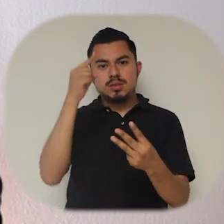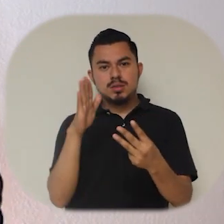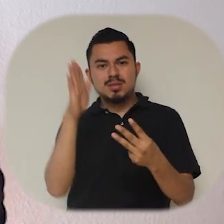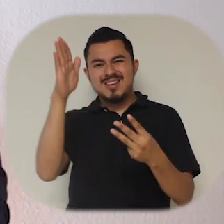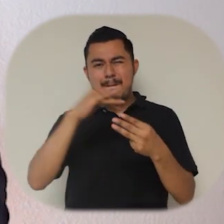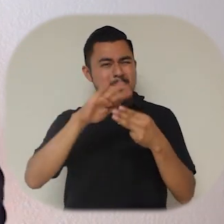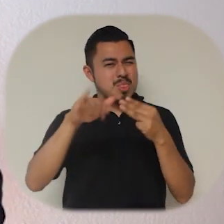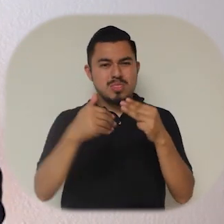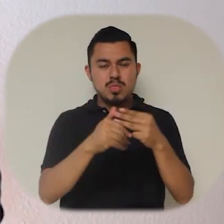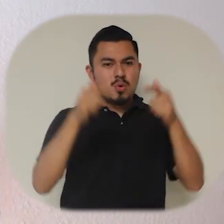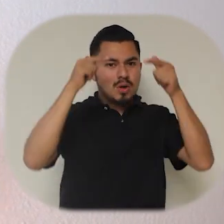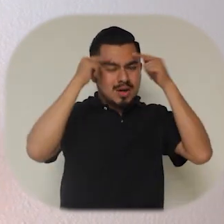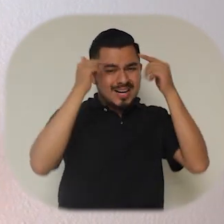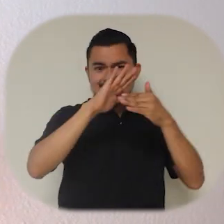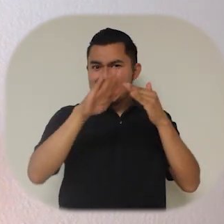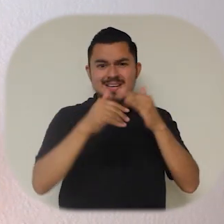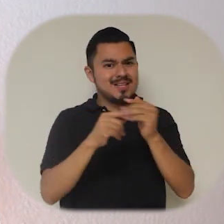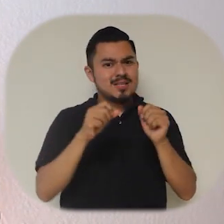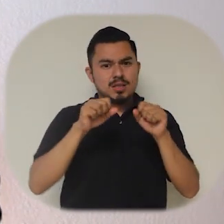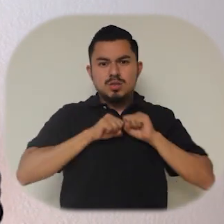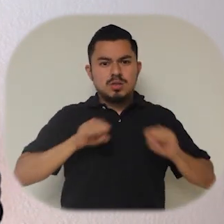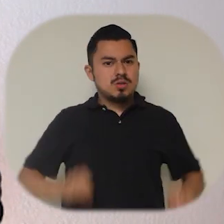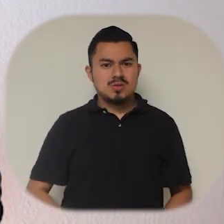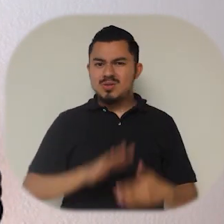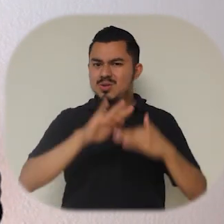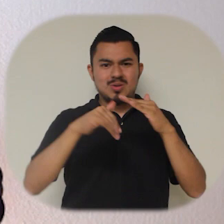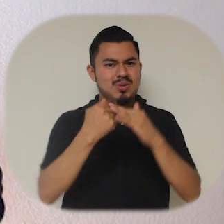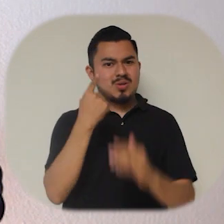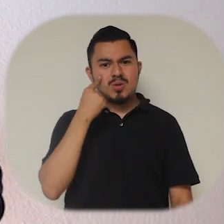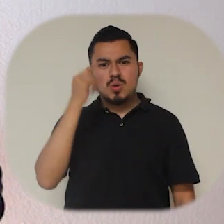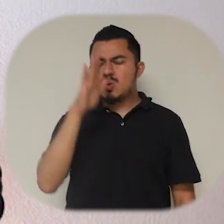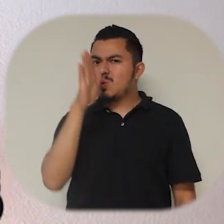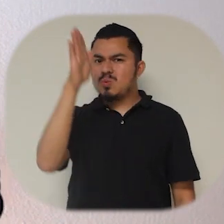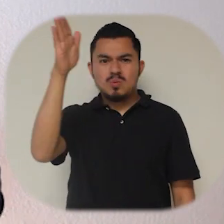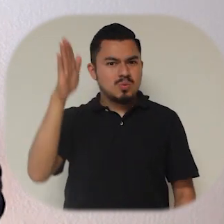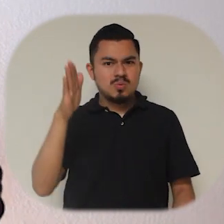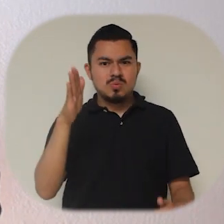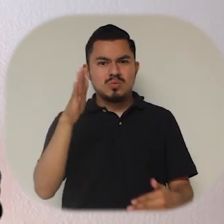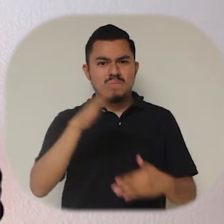sacerdotes, todos los profetas realmente lo reflejaban.